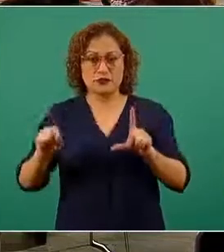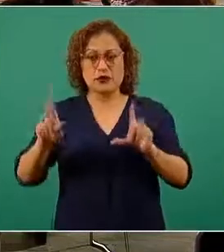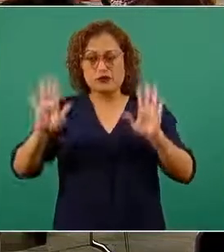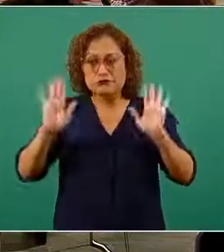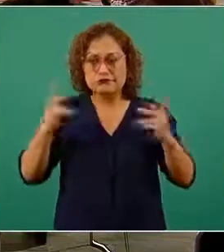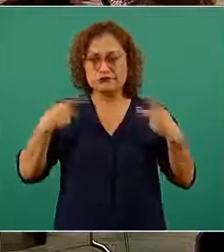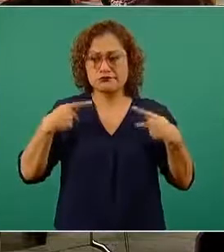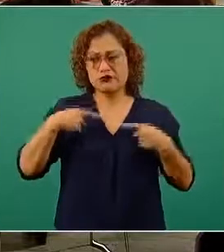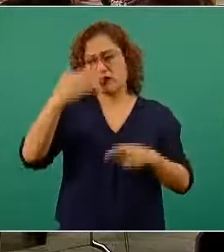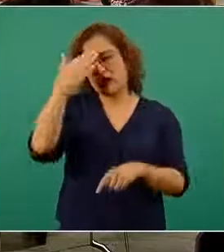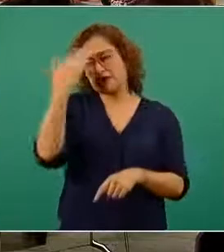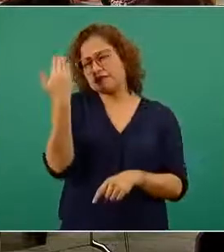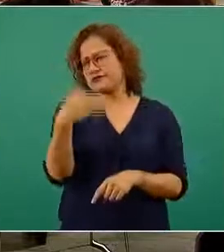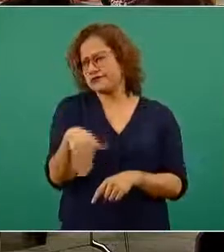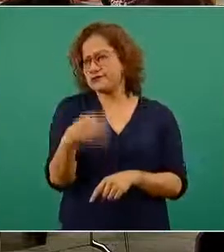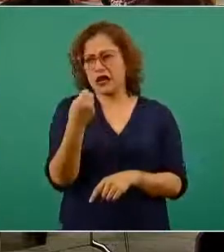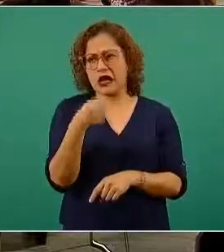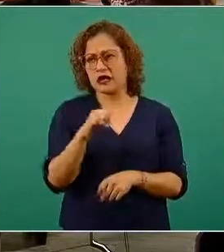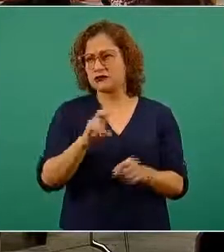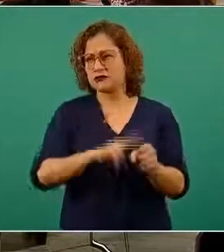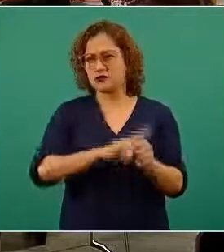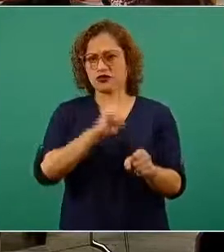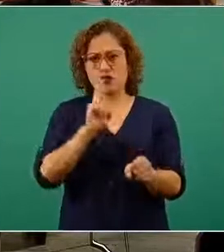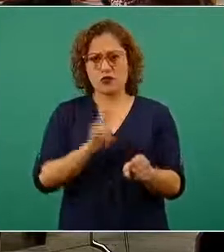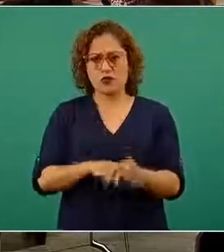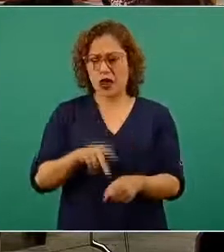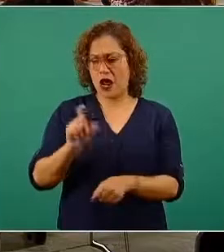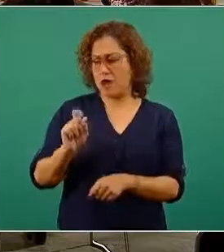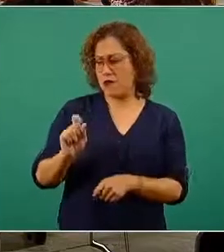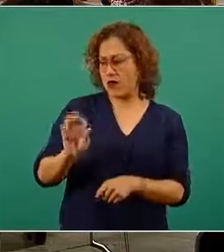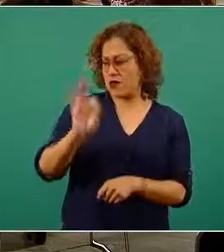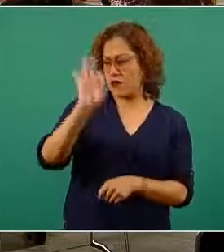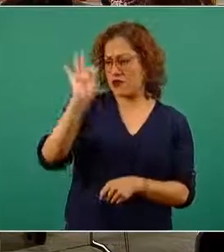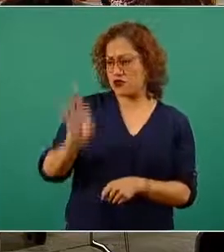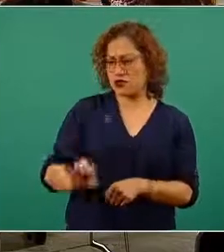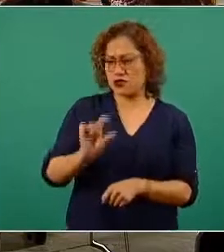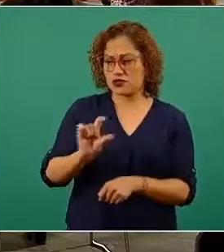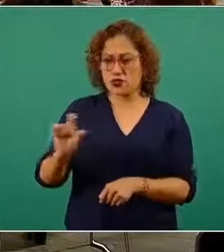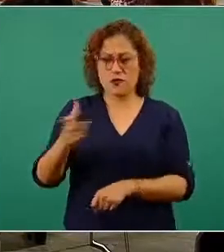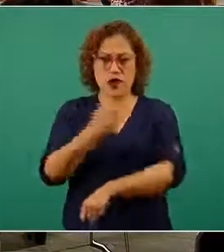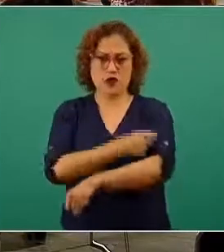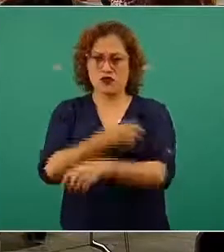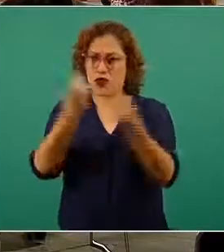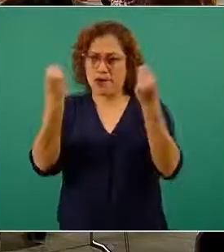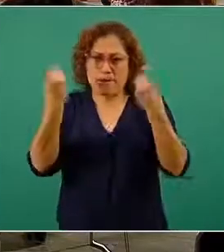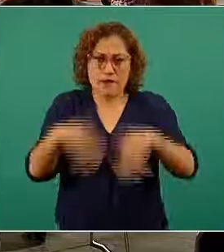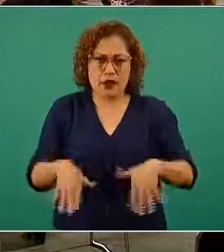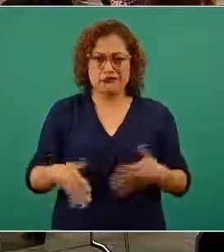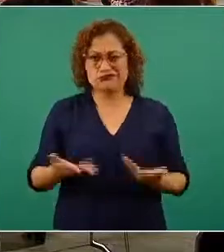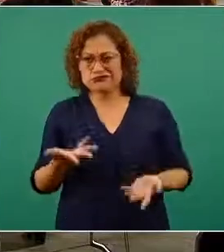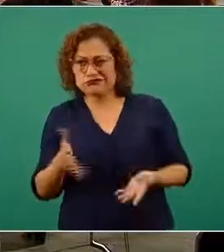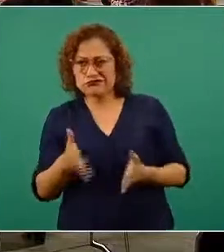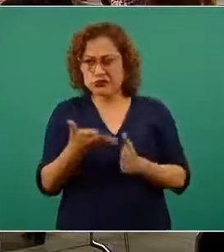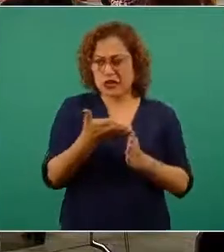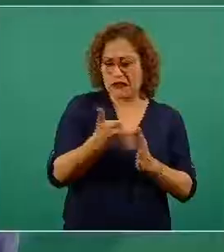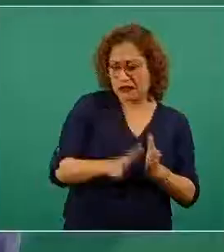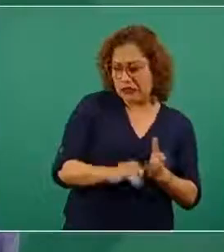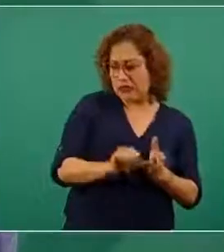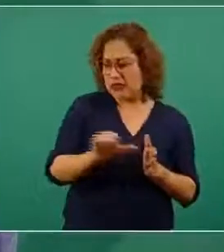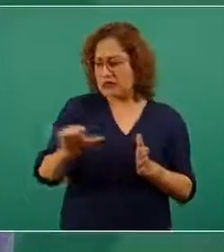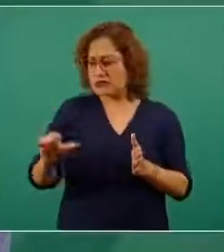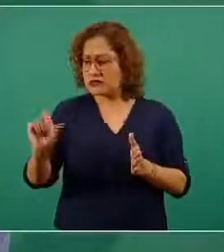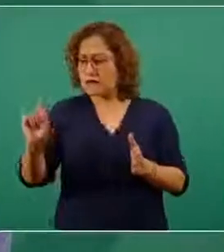normal es que se perdiera hasta el 20% de las vacunas. Generalmente decían 10, 12,